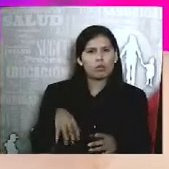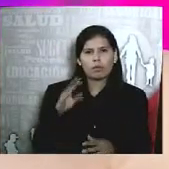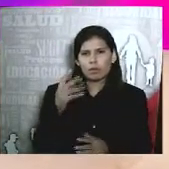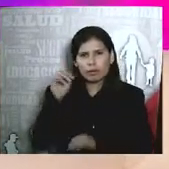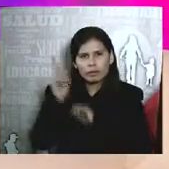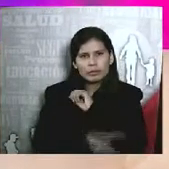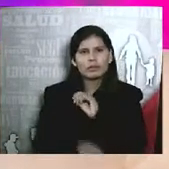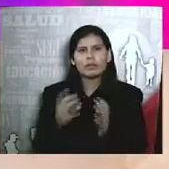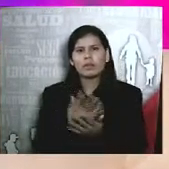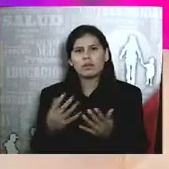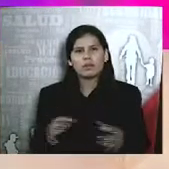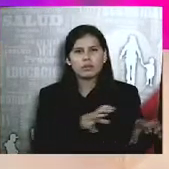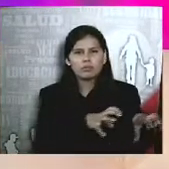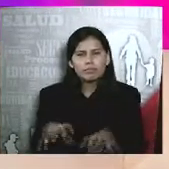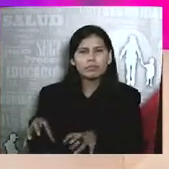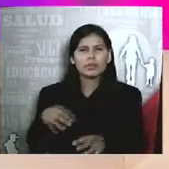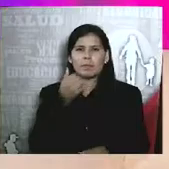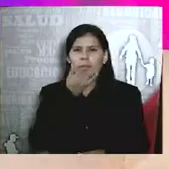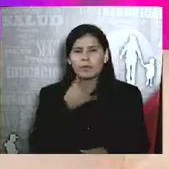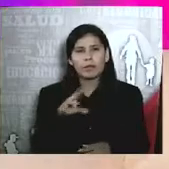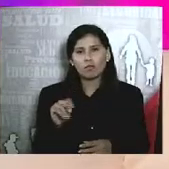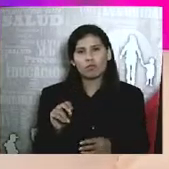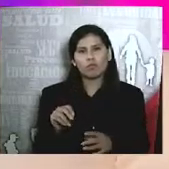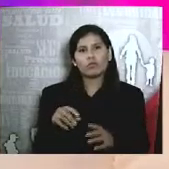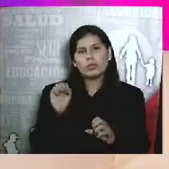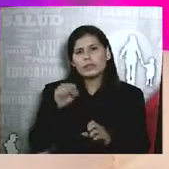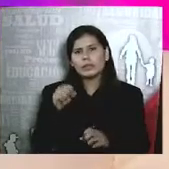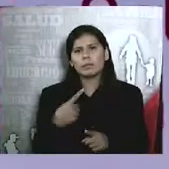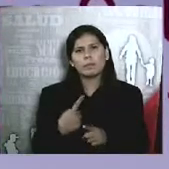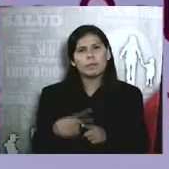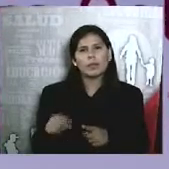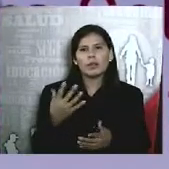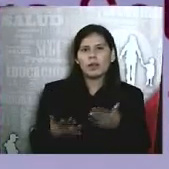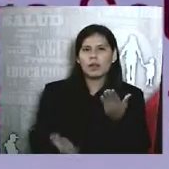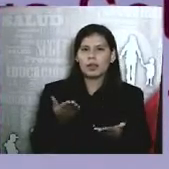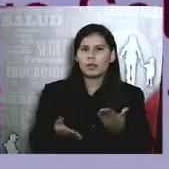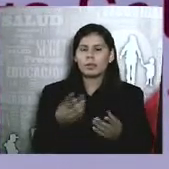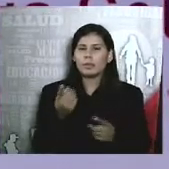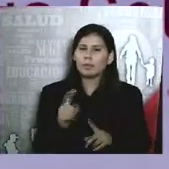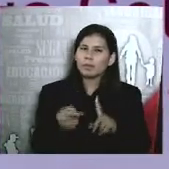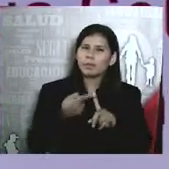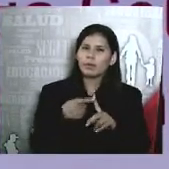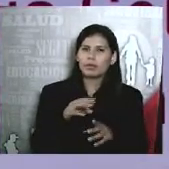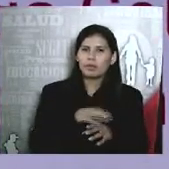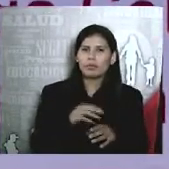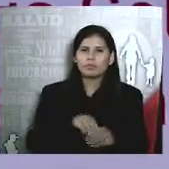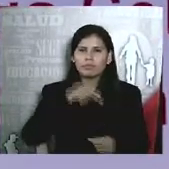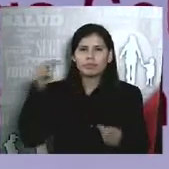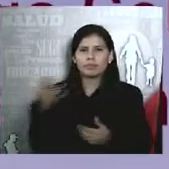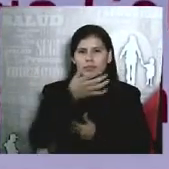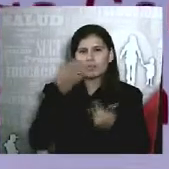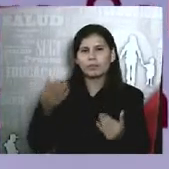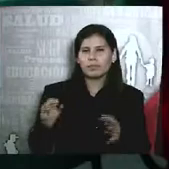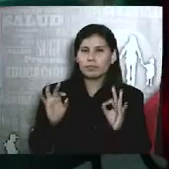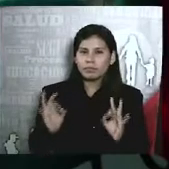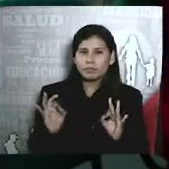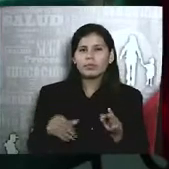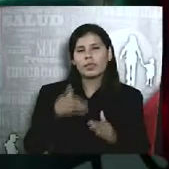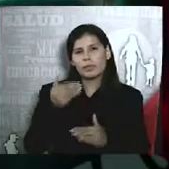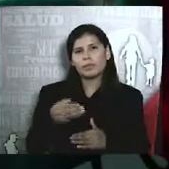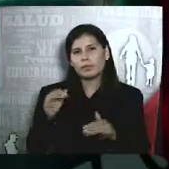por los hechos que cometieron durante su pertenencia al grupo, porque los desmovilizados de las autodefensas, todos están siendo condenados y van a tener esa